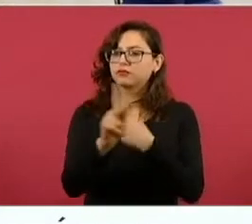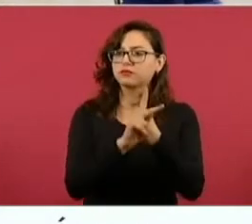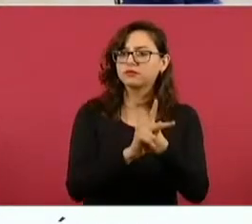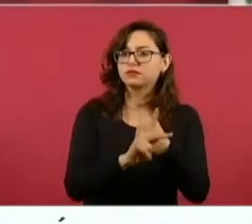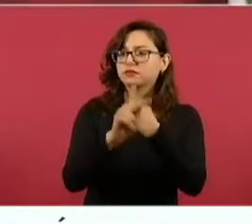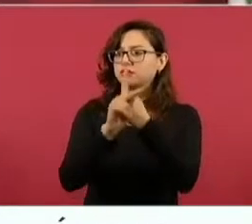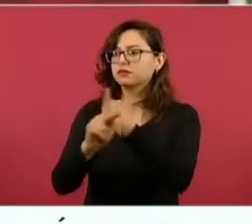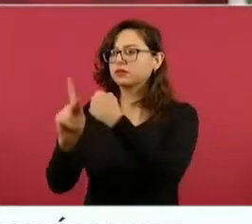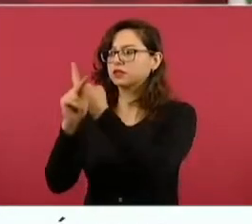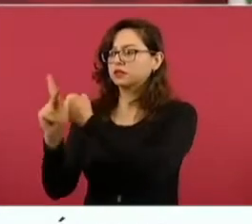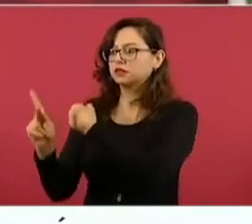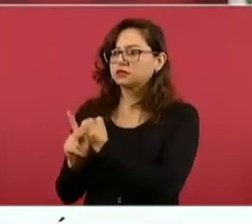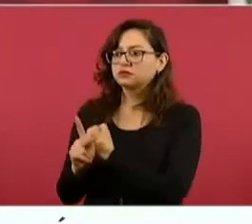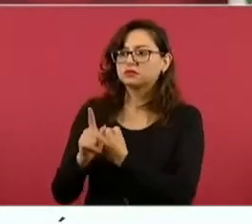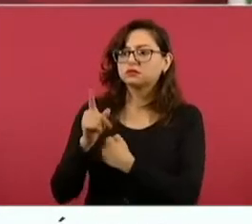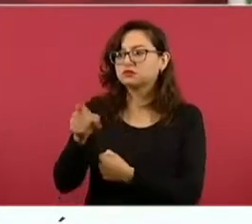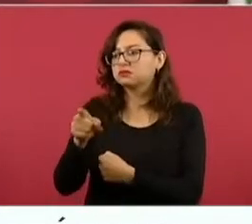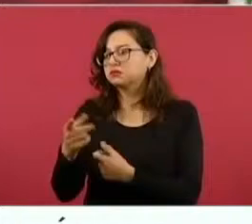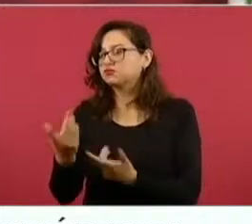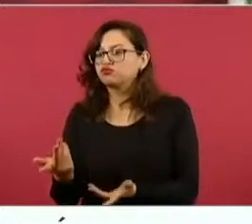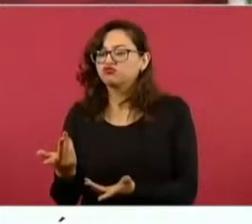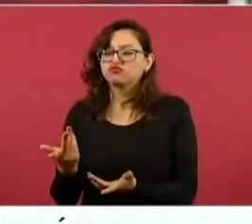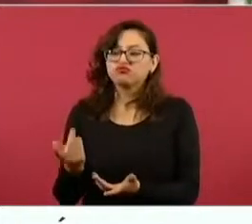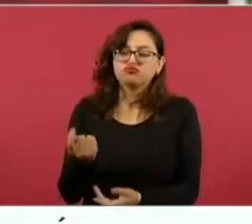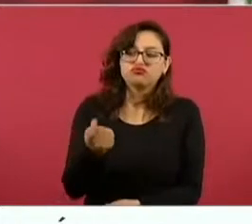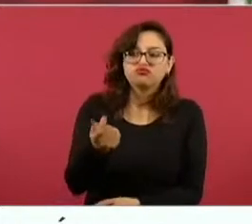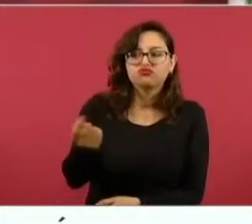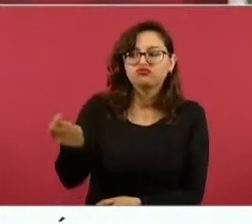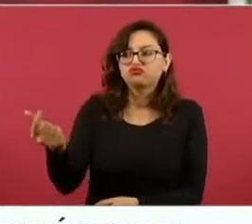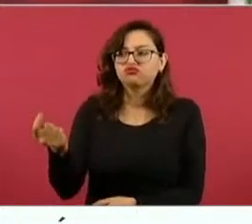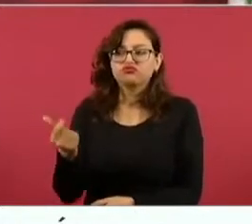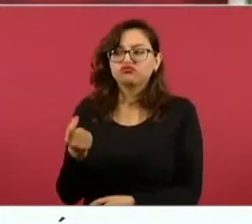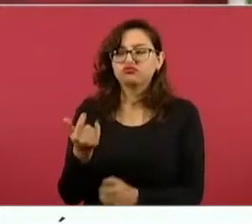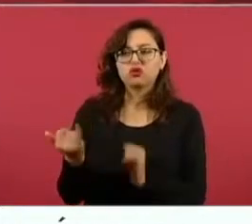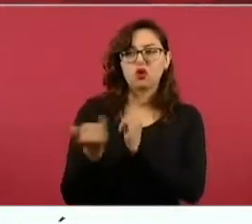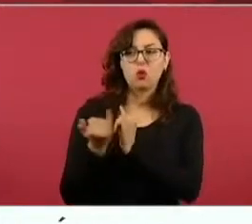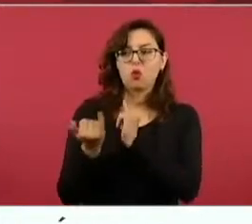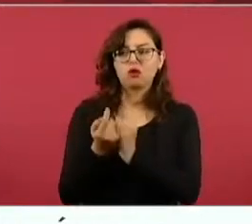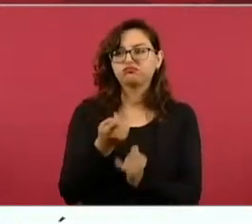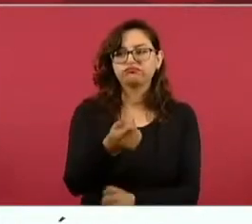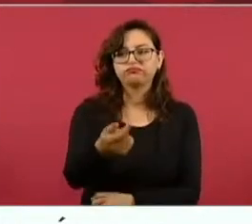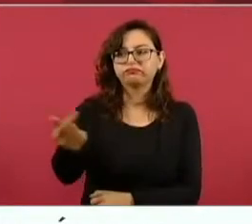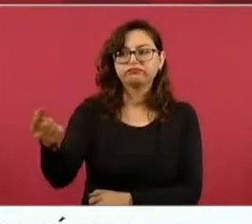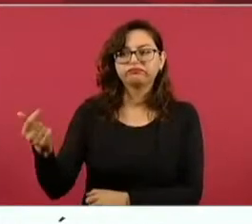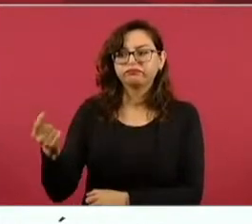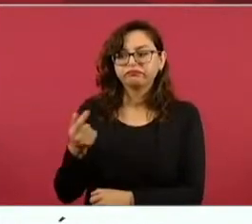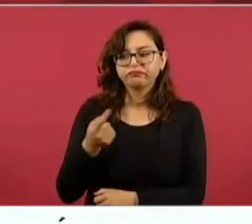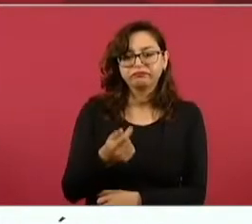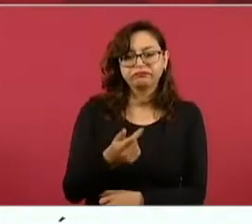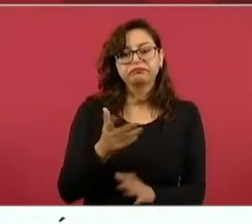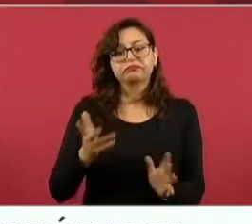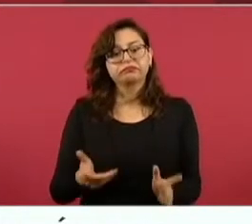A partir de nuestra llegada, se inicia una etapa nueva